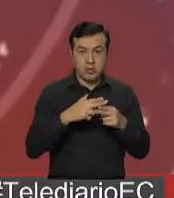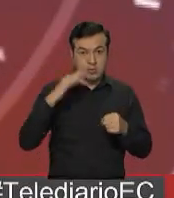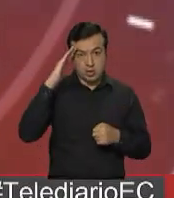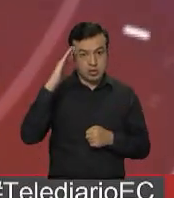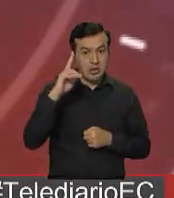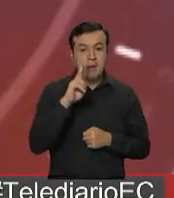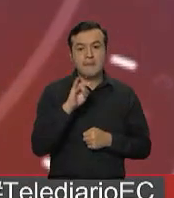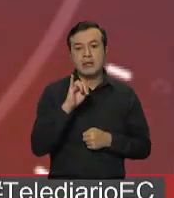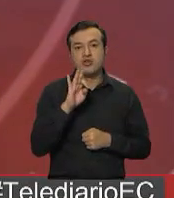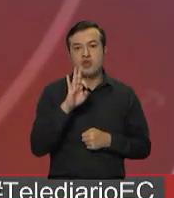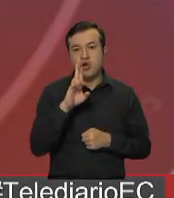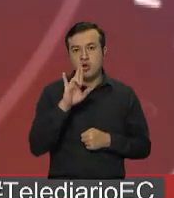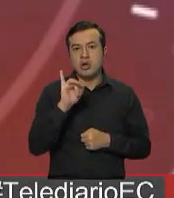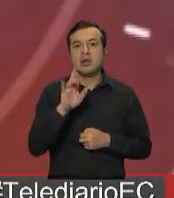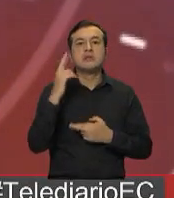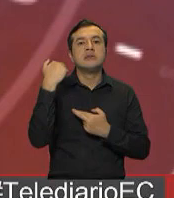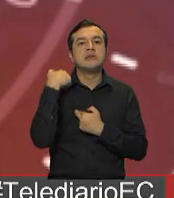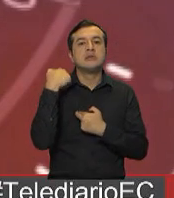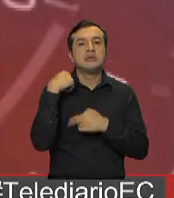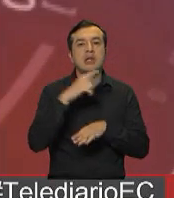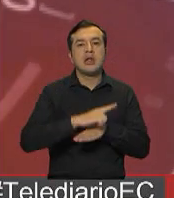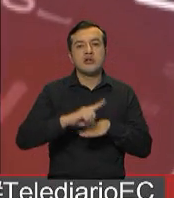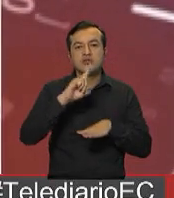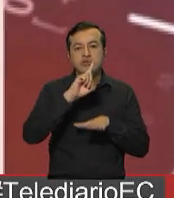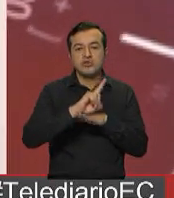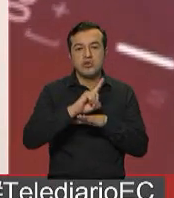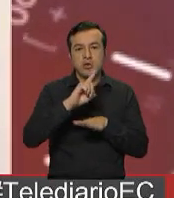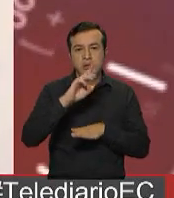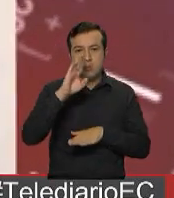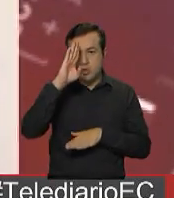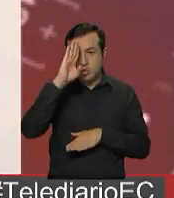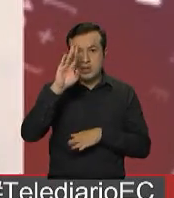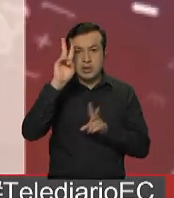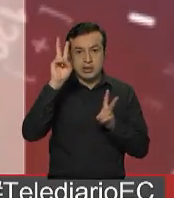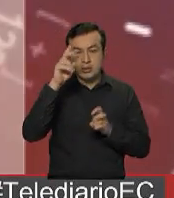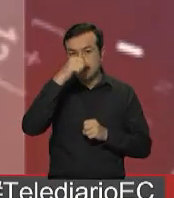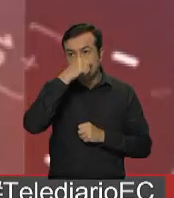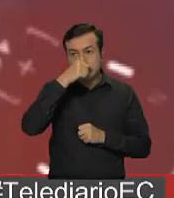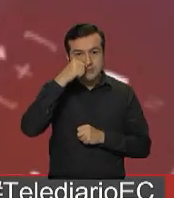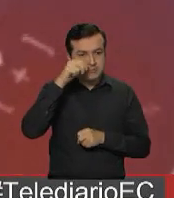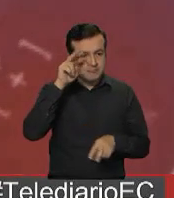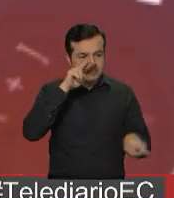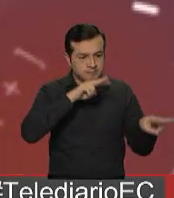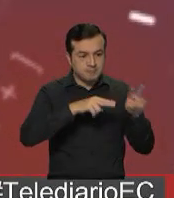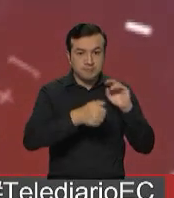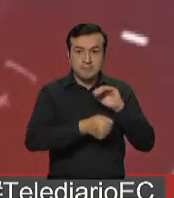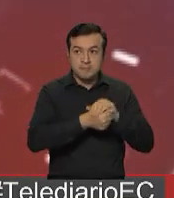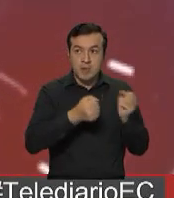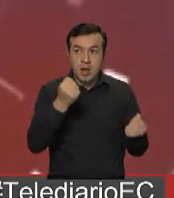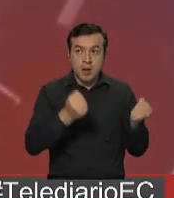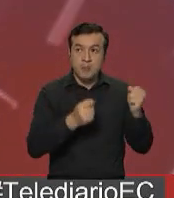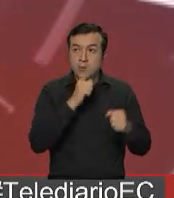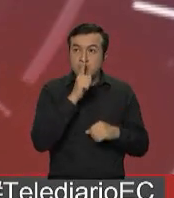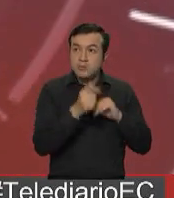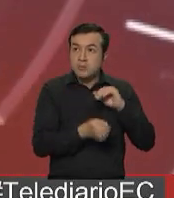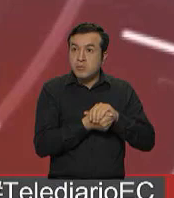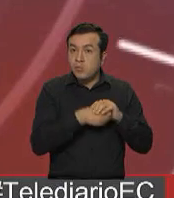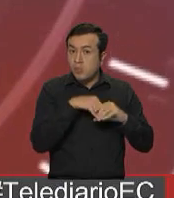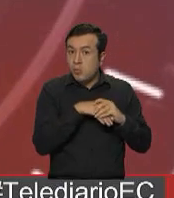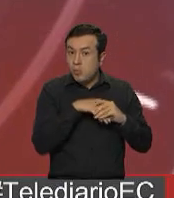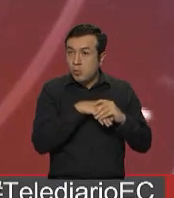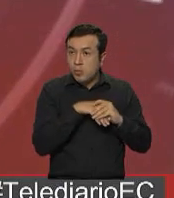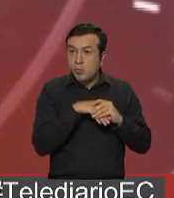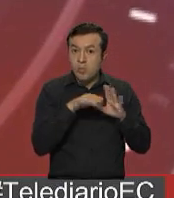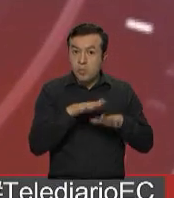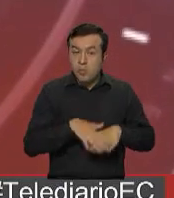397 estuvo a cargo de la Dirección Antinarcóticos. El alcaloide fue encontrado dentro de un tráiler al interior del puerto